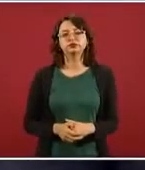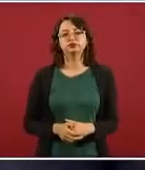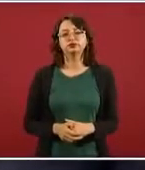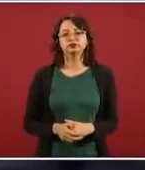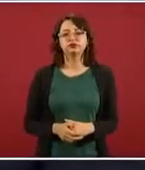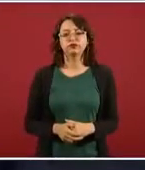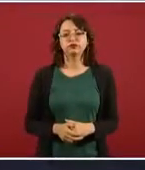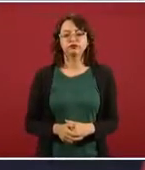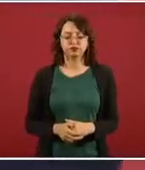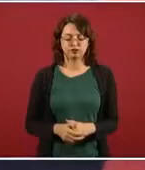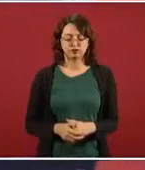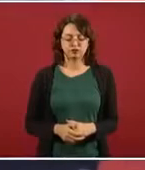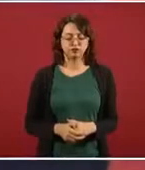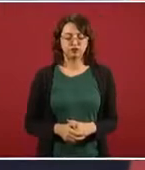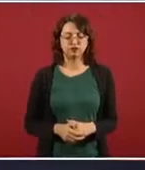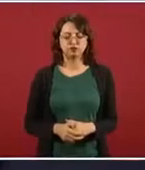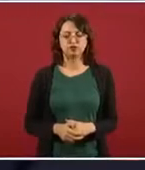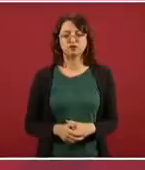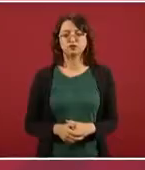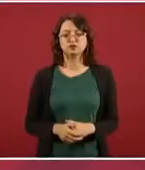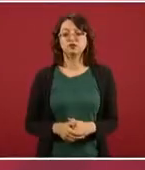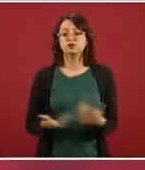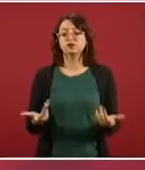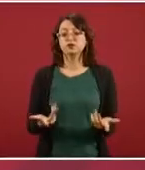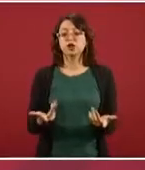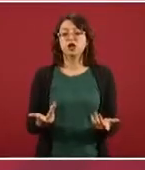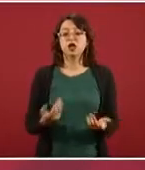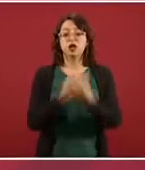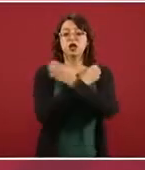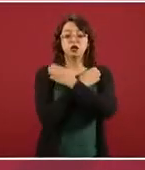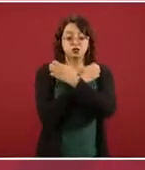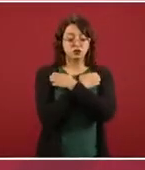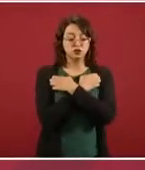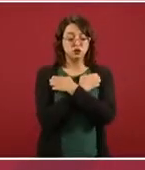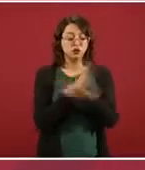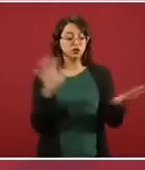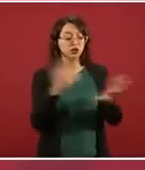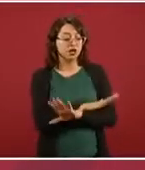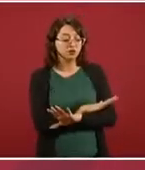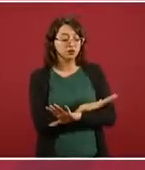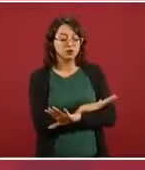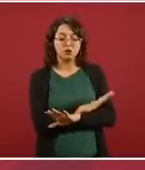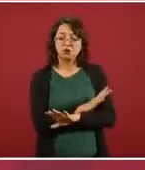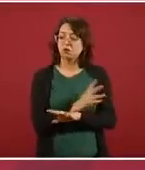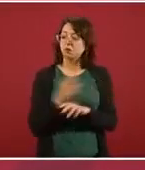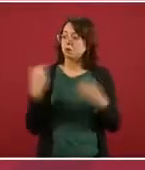No se puede llevar a cabo una reforma educativa sin los maestros.